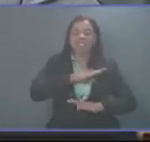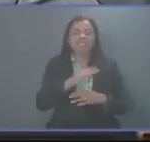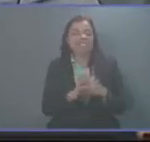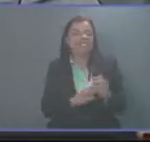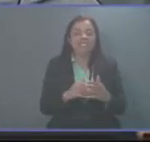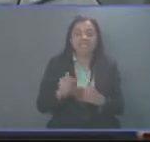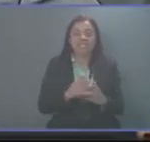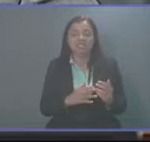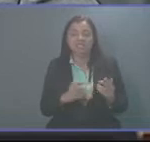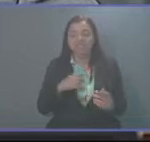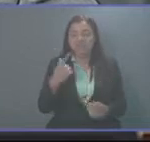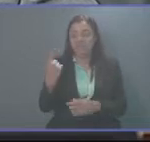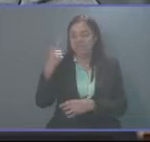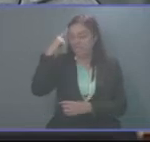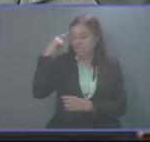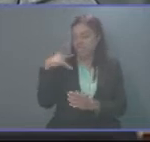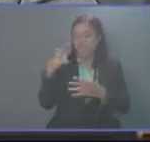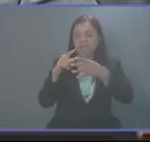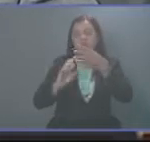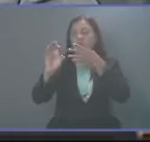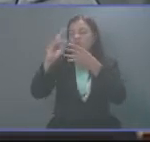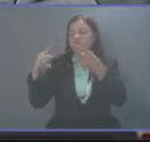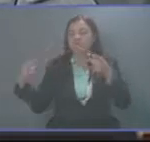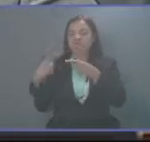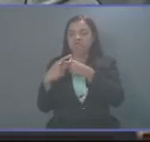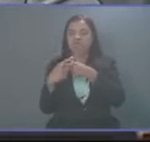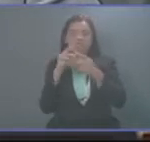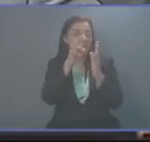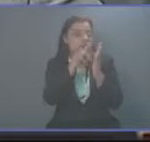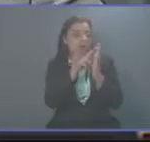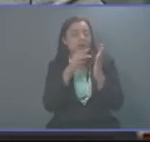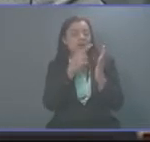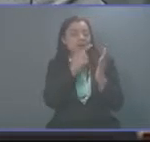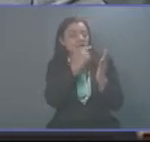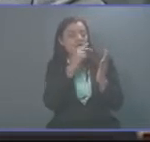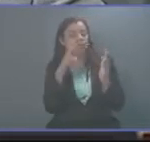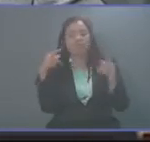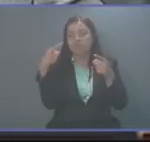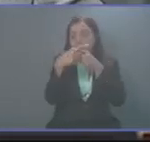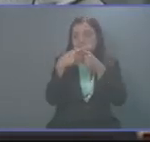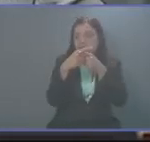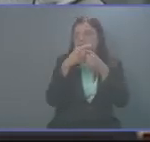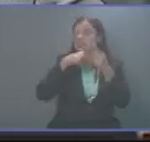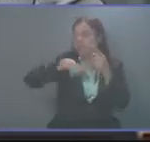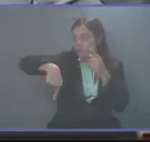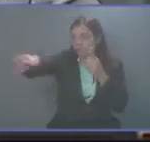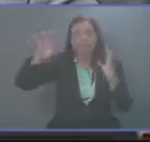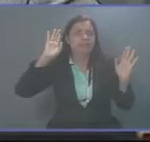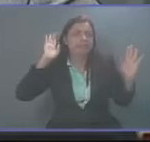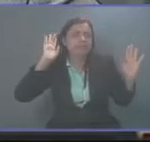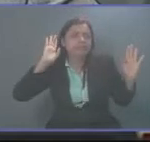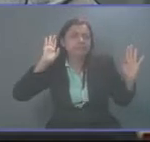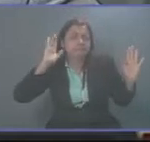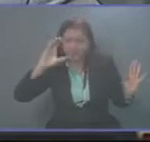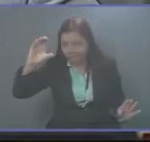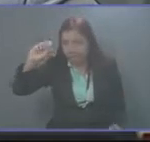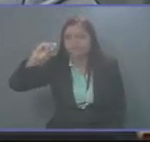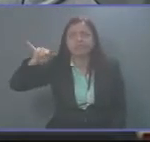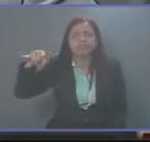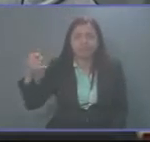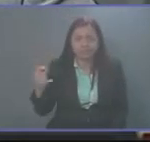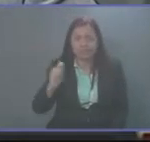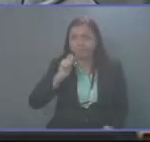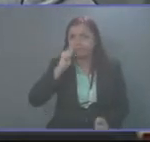que le parezca que se haya violado la Constitución o el reglamento pueda recurrir a la Sala de lo Constitucional y